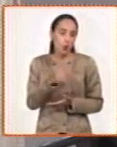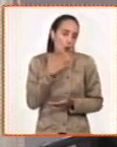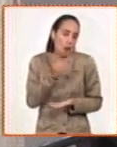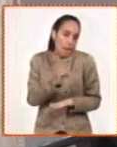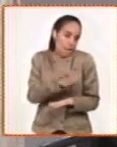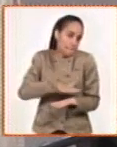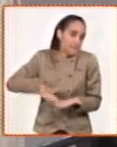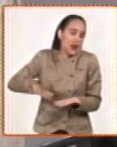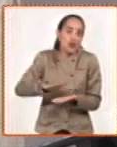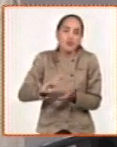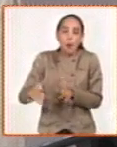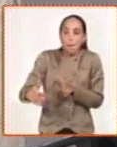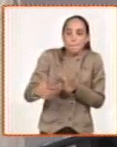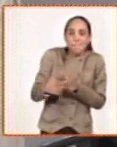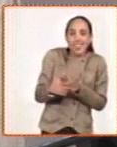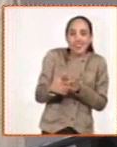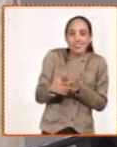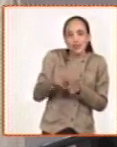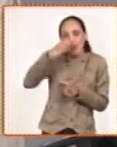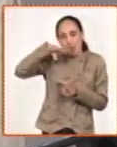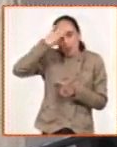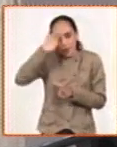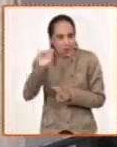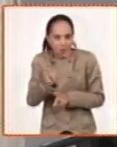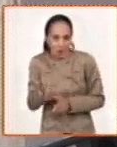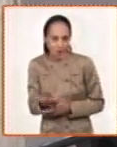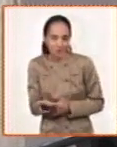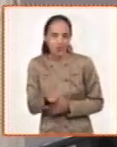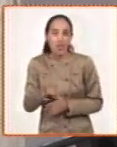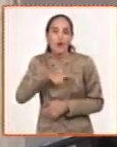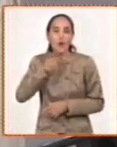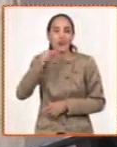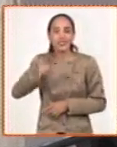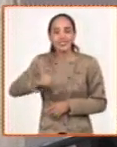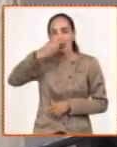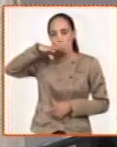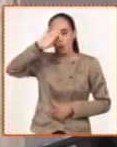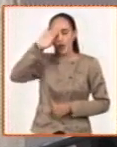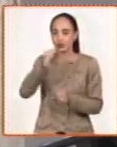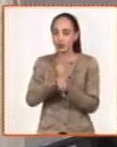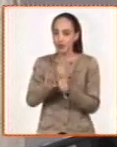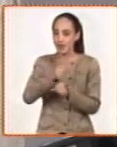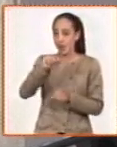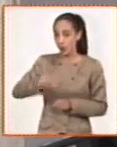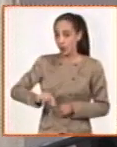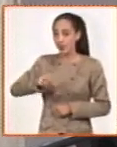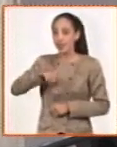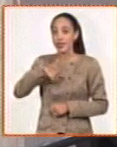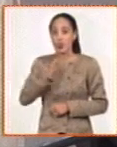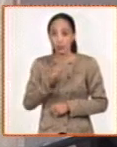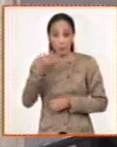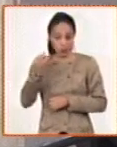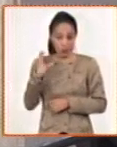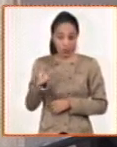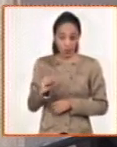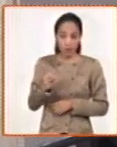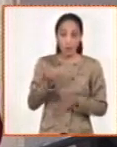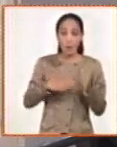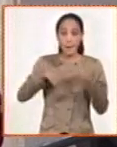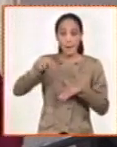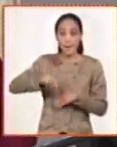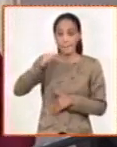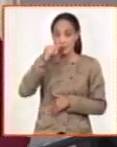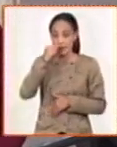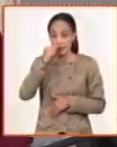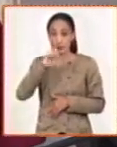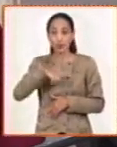los artistas cubanos, los trabajadores de la cultura, como decía el ministro de Cultura en ese mensaje emocionado, fue un